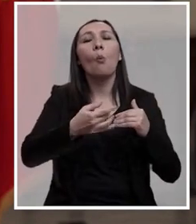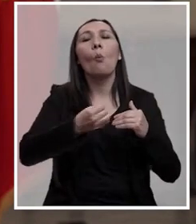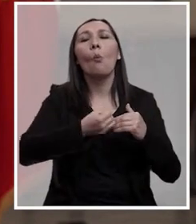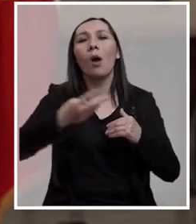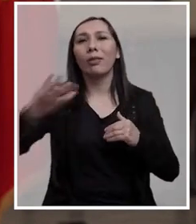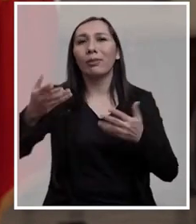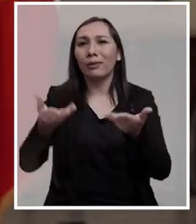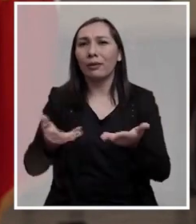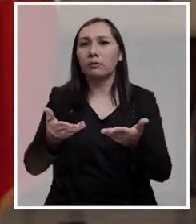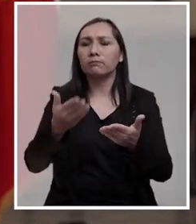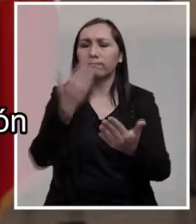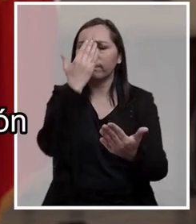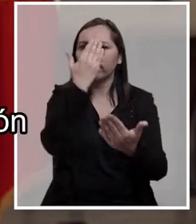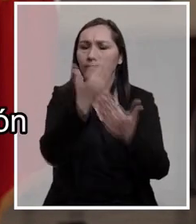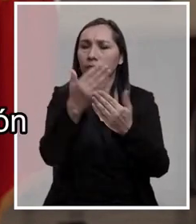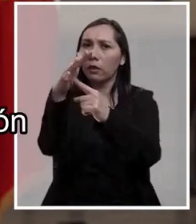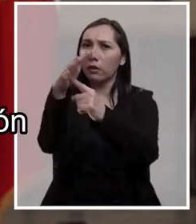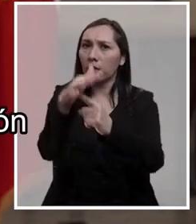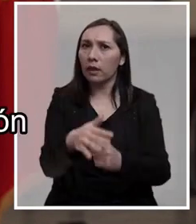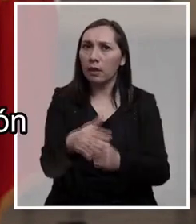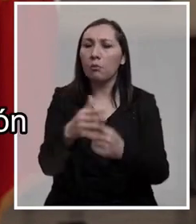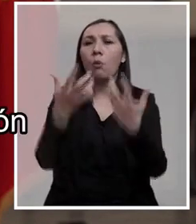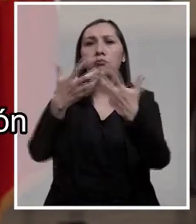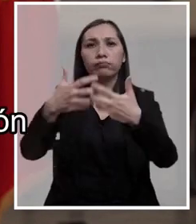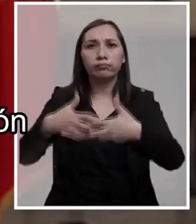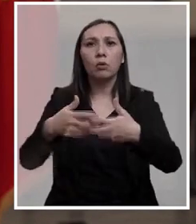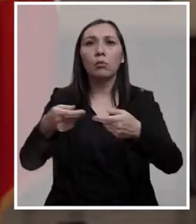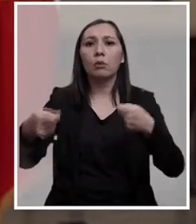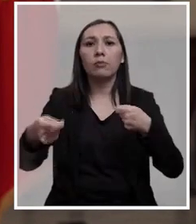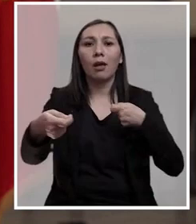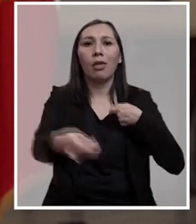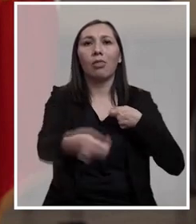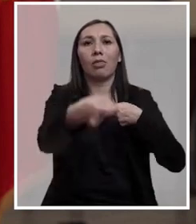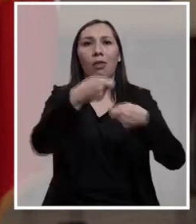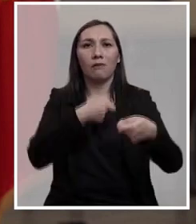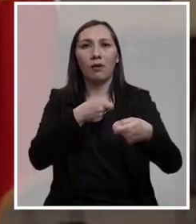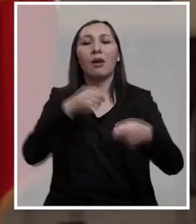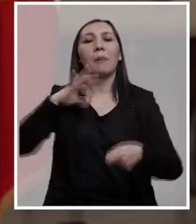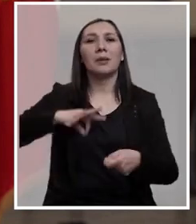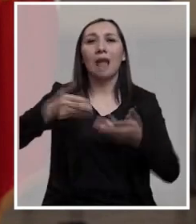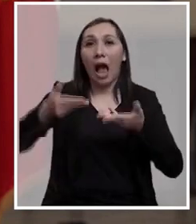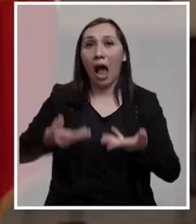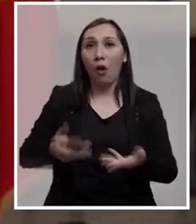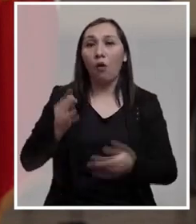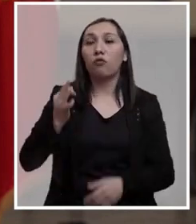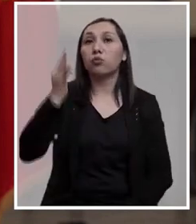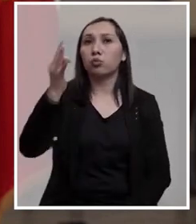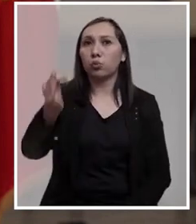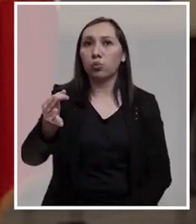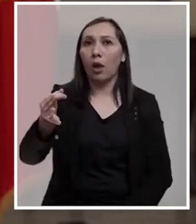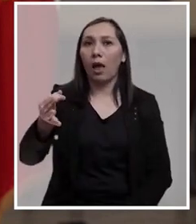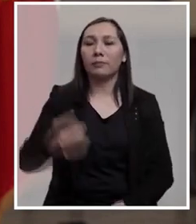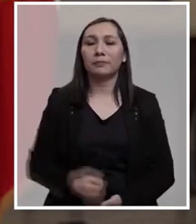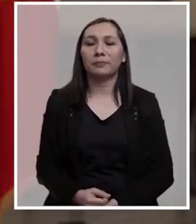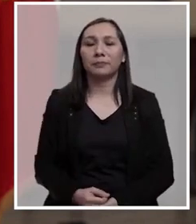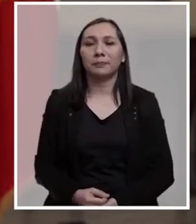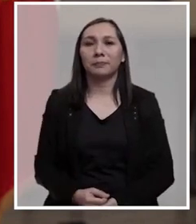a enfrentar esta discriminación mediante un mecanismo de compensación para las pensiones actuales y futuras